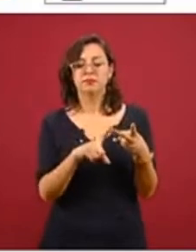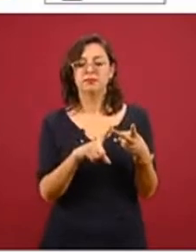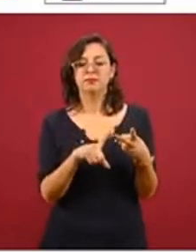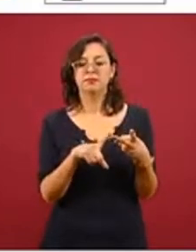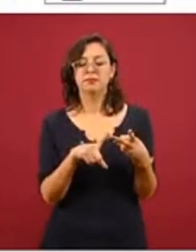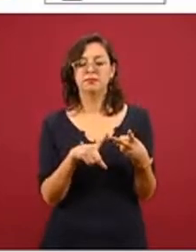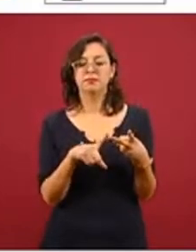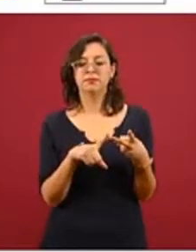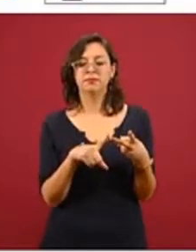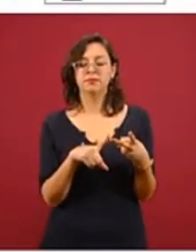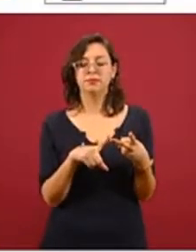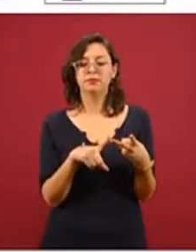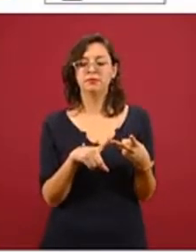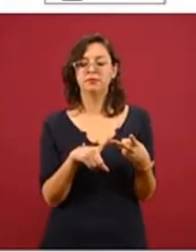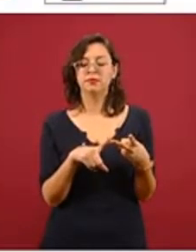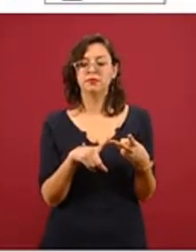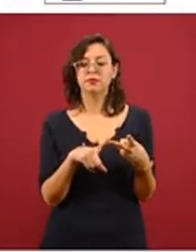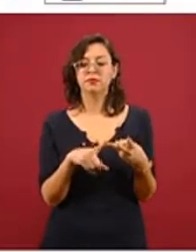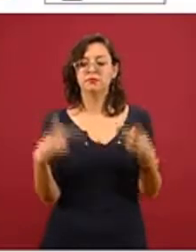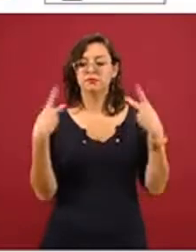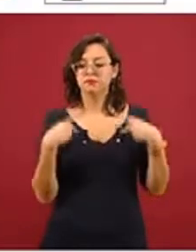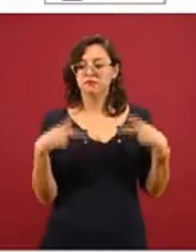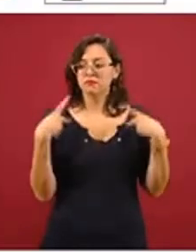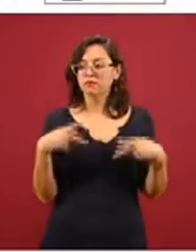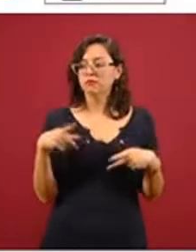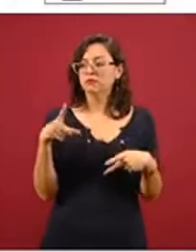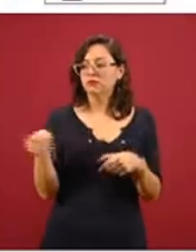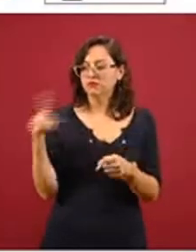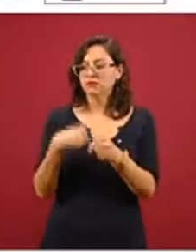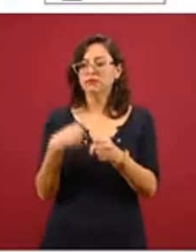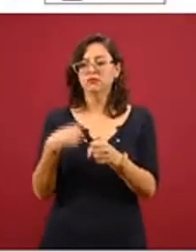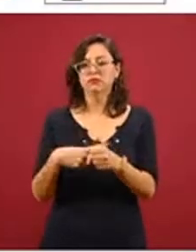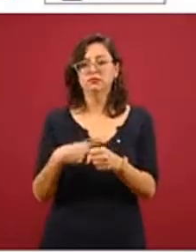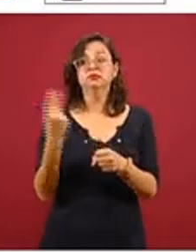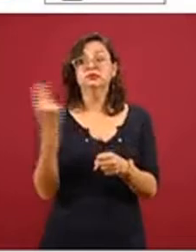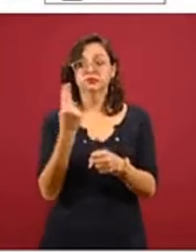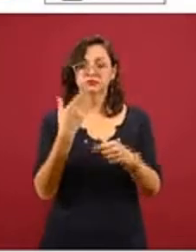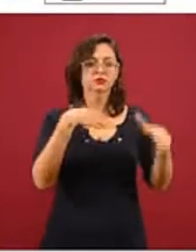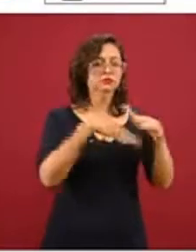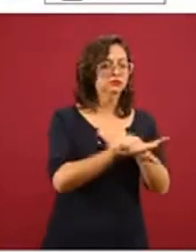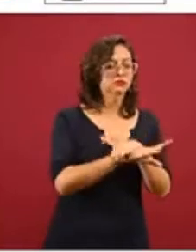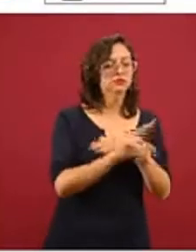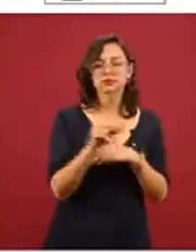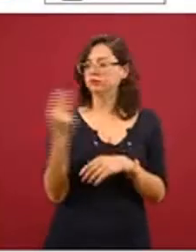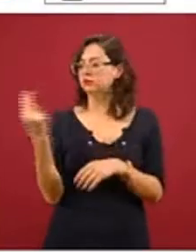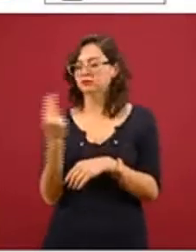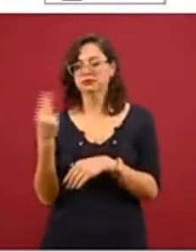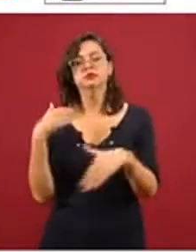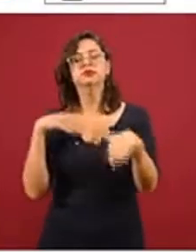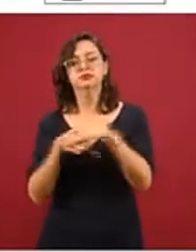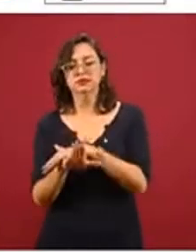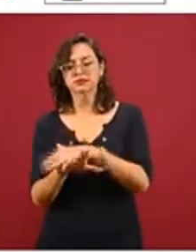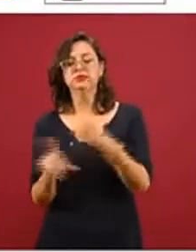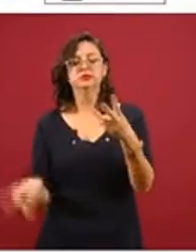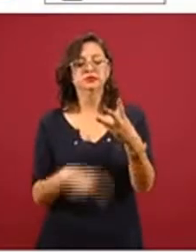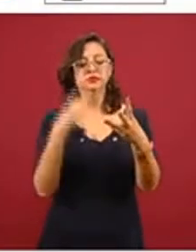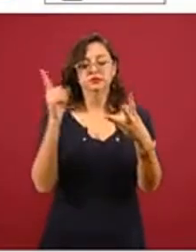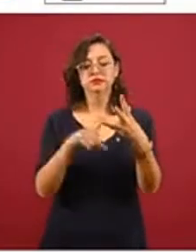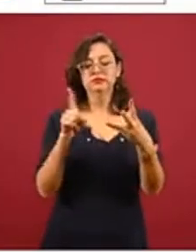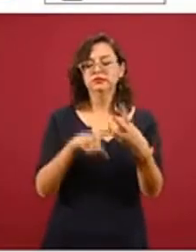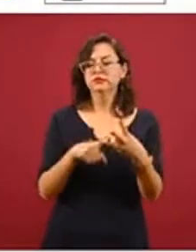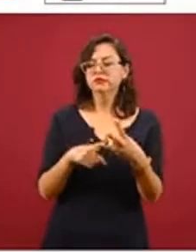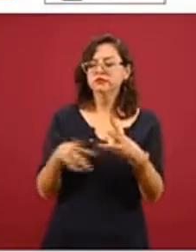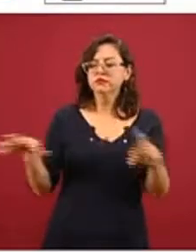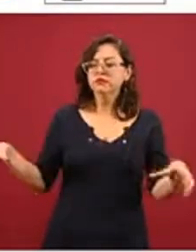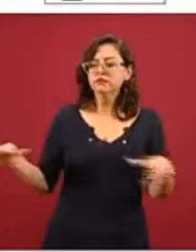tendencia de personas que requieren hospitalización, la tendencia del síndrome COVID, que es